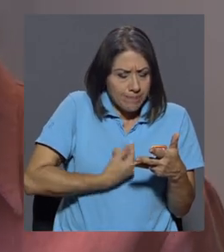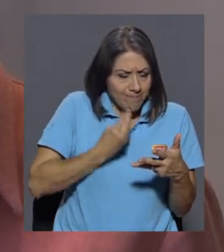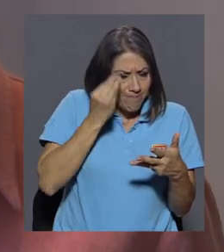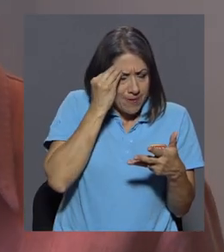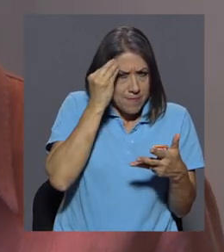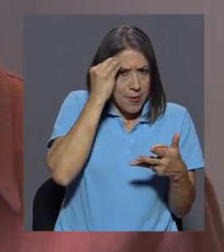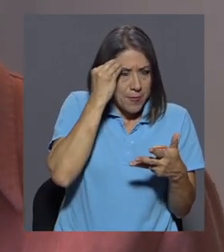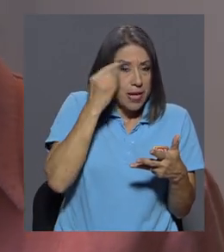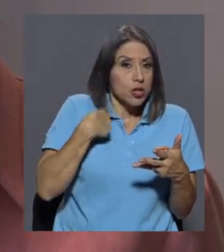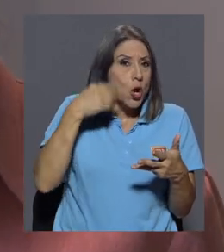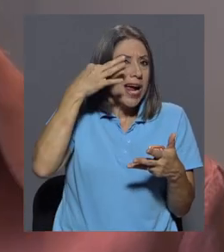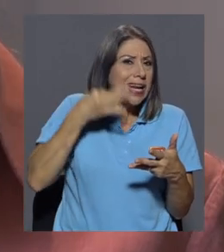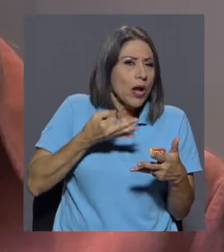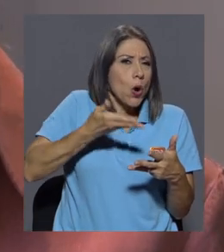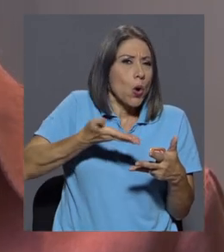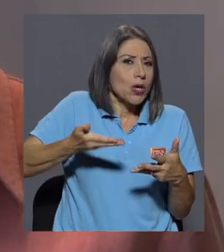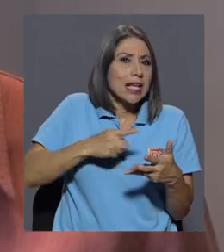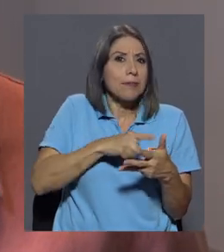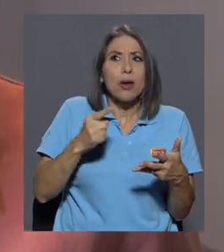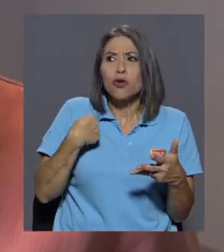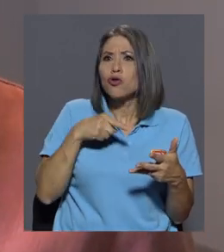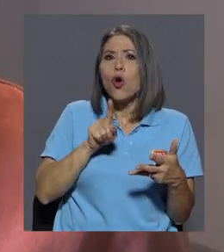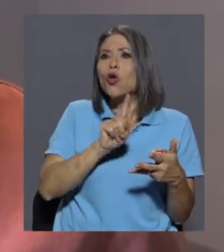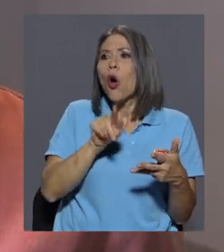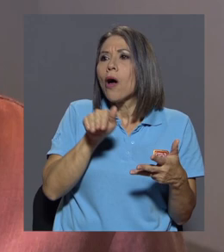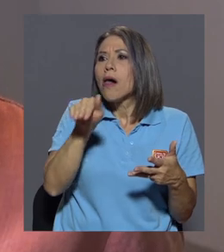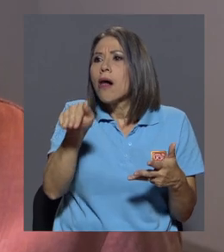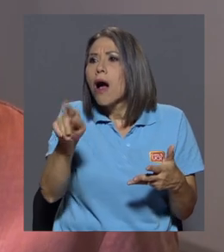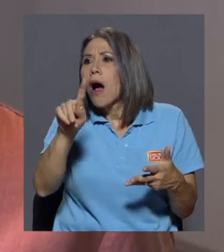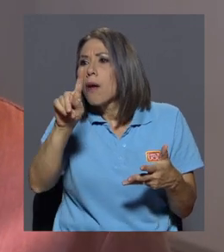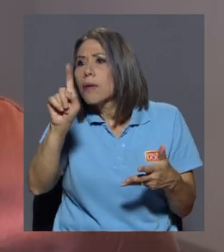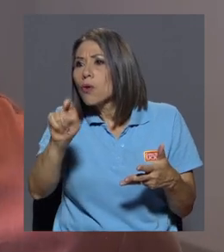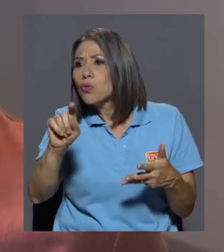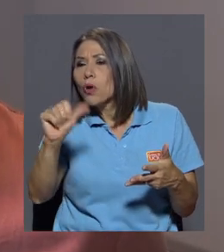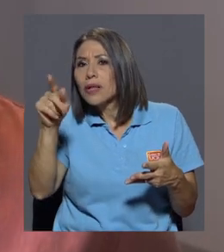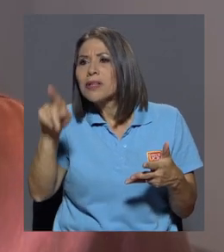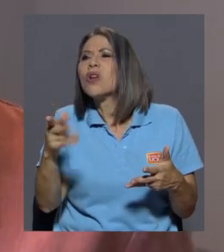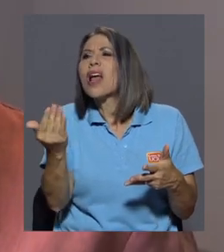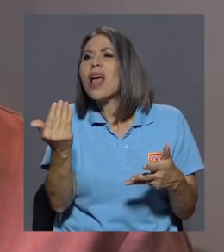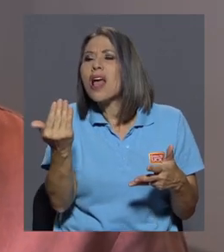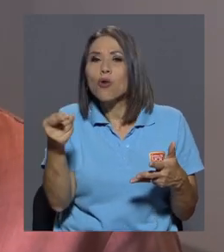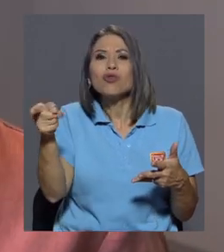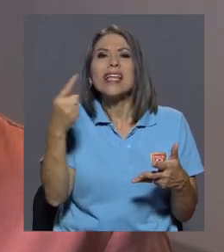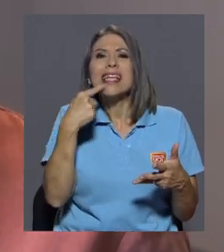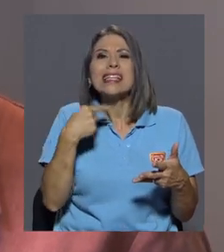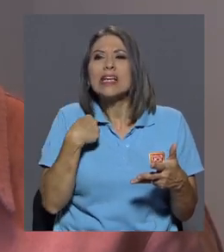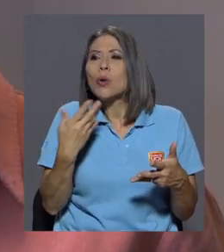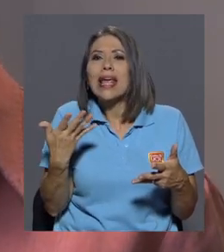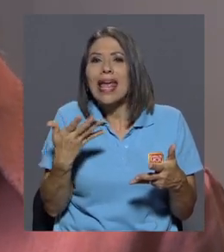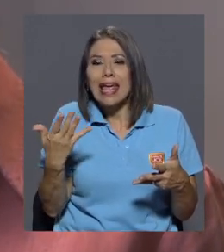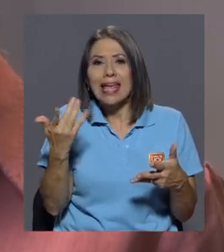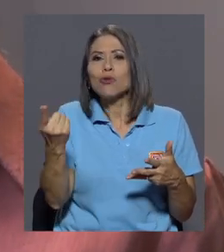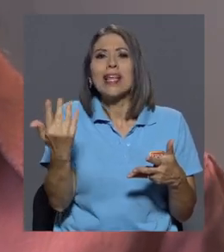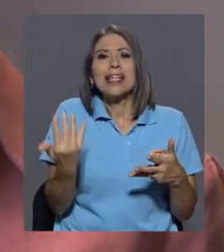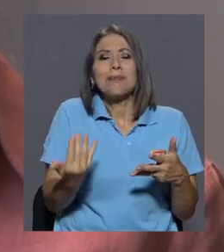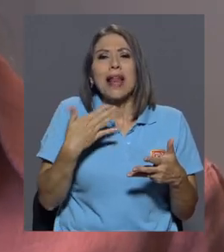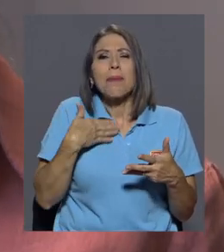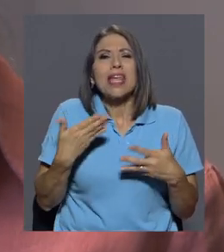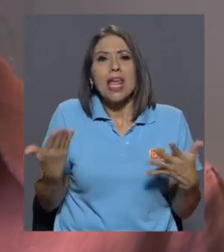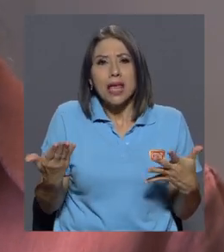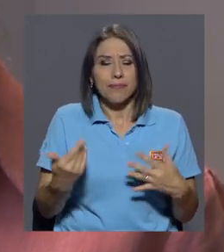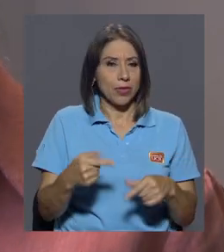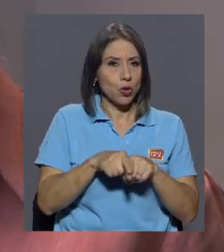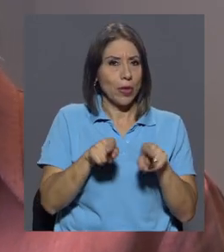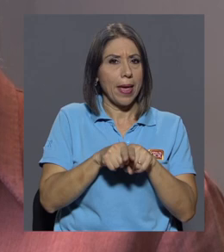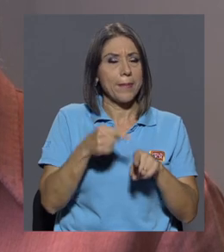voy suponiendo, conjeturando, pero nunca le pregunto a la otra persona qué fue lo que quisiste decir, qué es lo que se esperaba de mí. Y